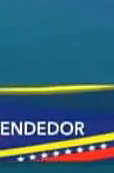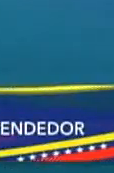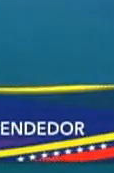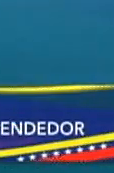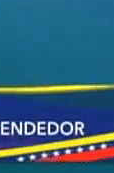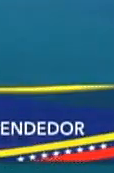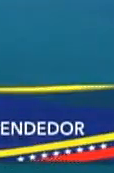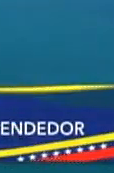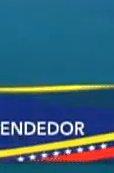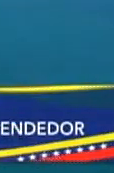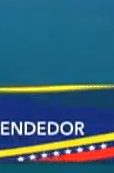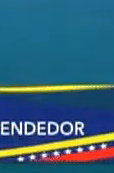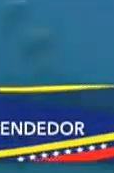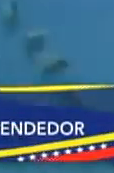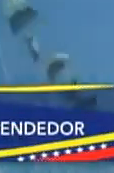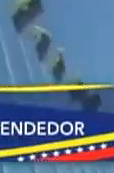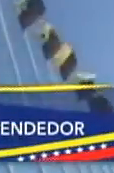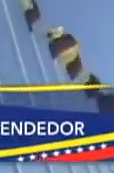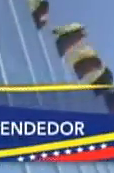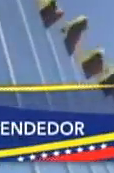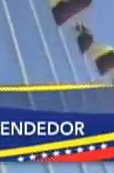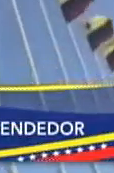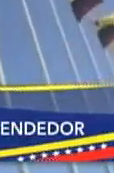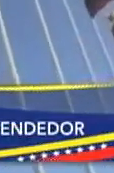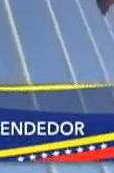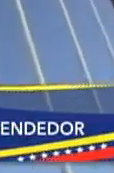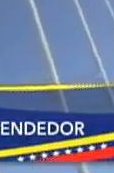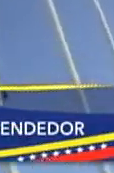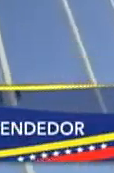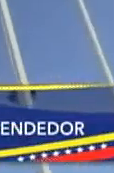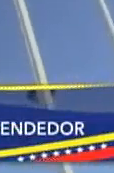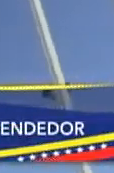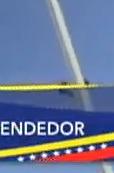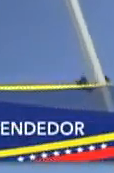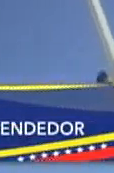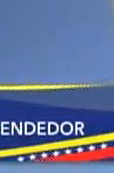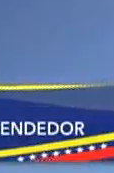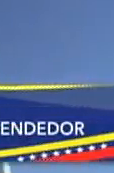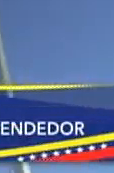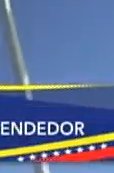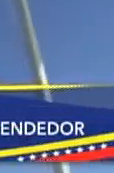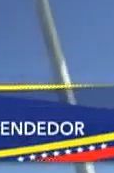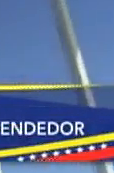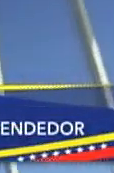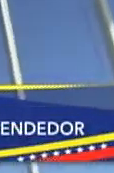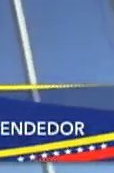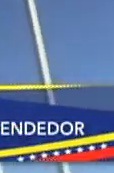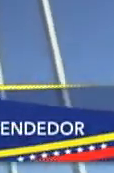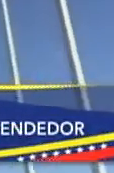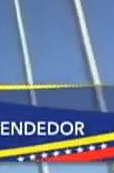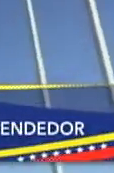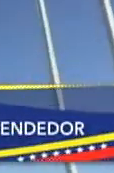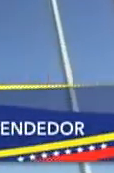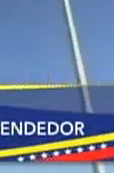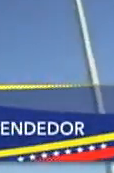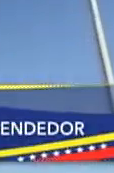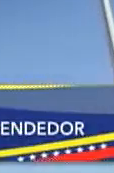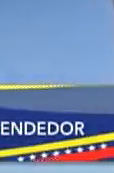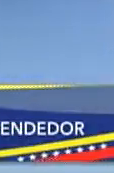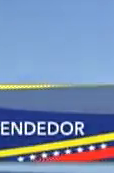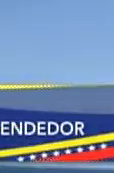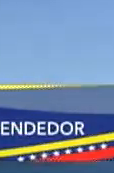los emprendedores y las emprendedoras, para atenderlos de manera cercana, que no les falte nada, porque son miles. Es